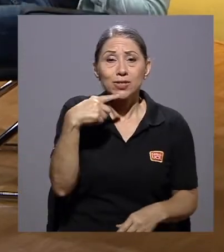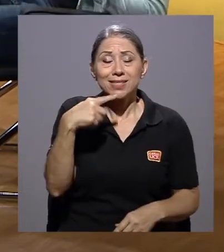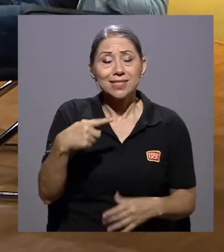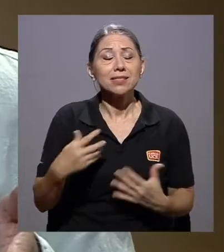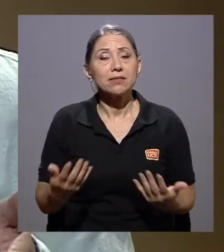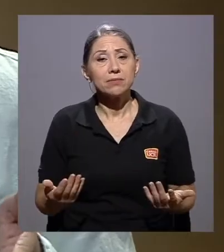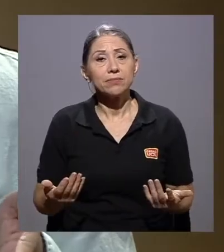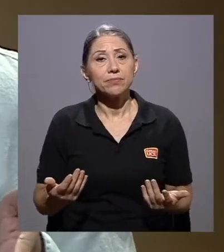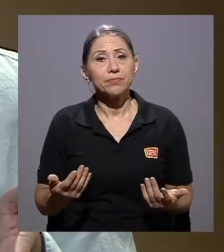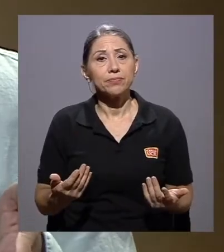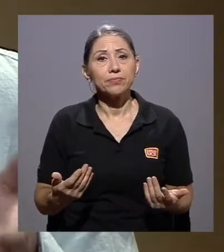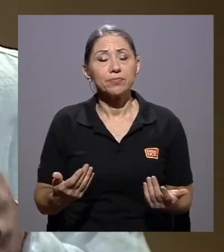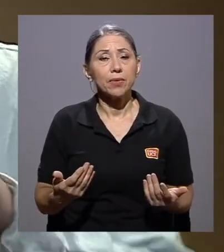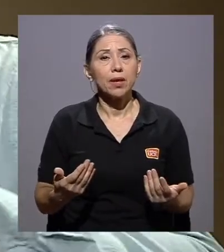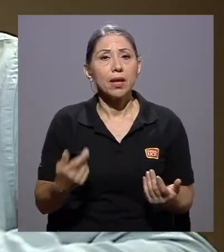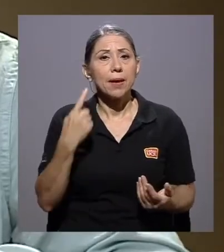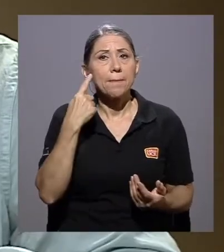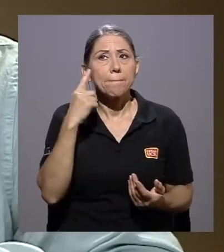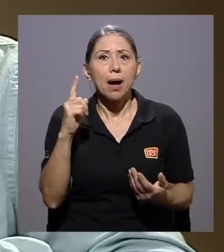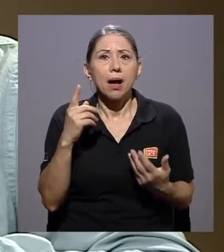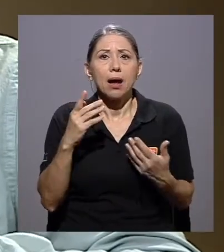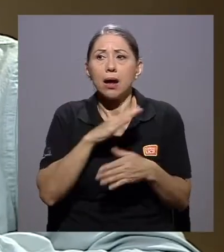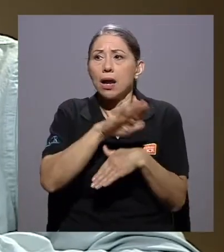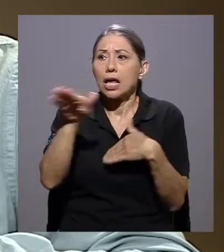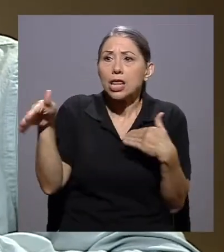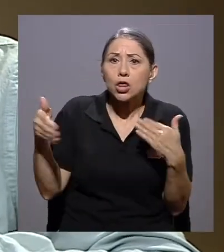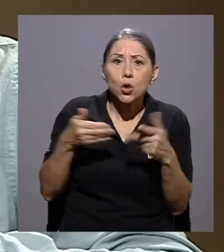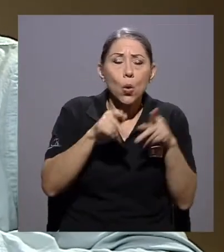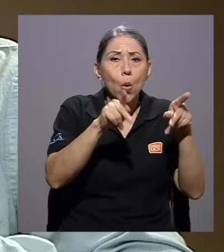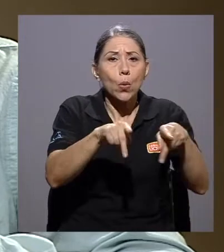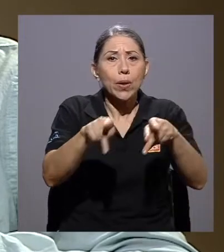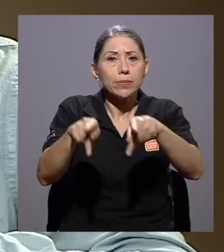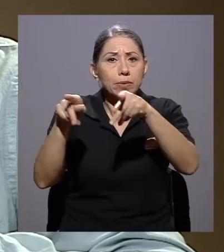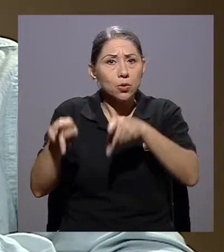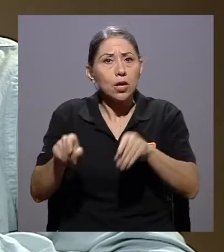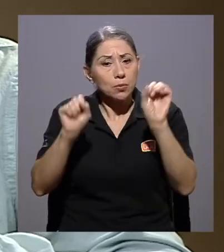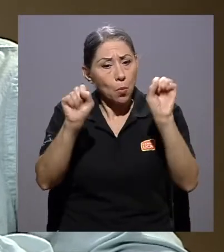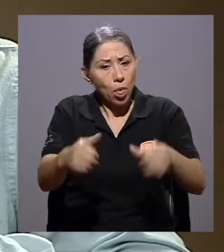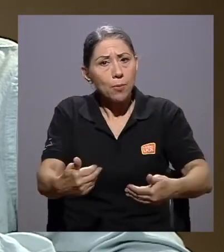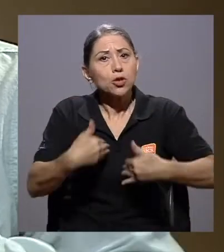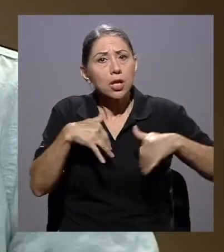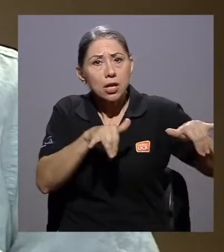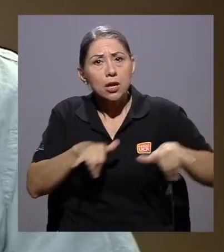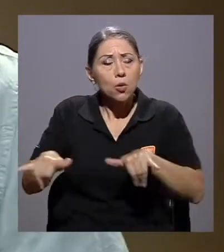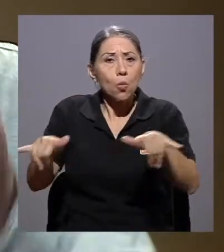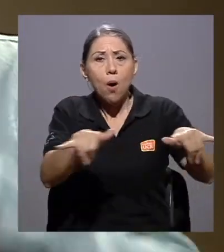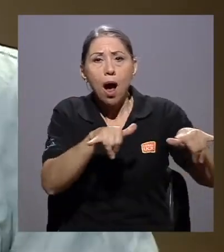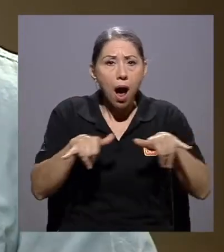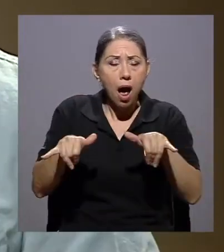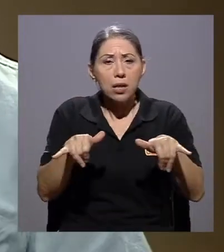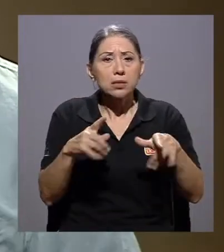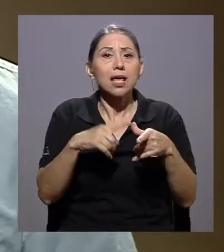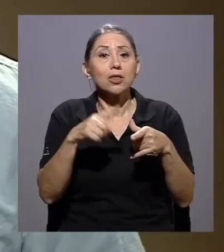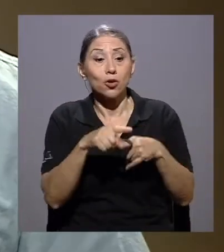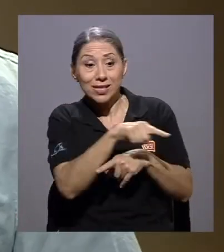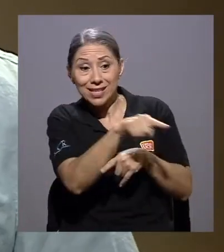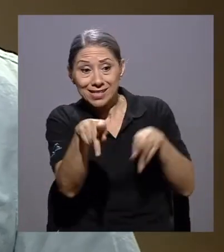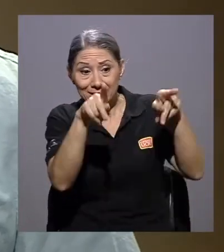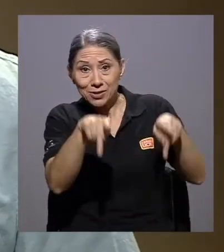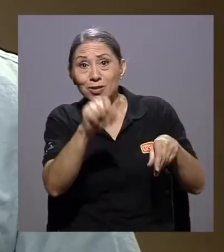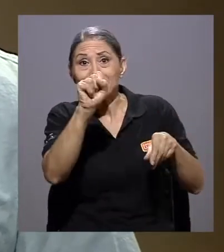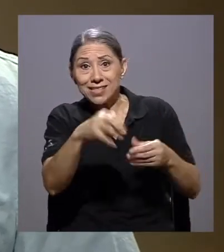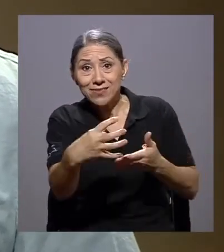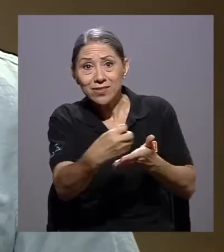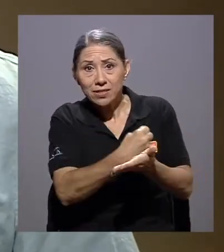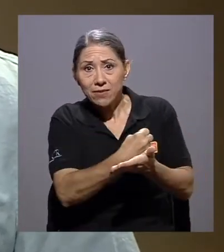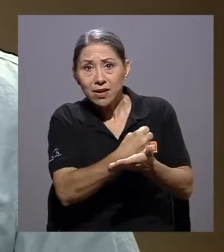decir, para que todos tengamos las mismas condiciones, reduzcamos al